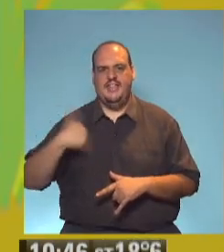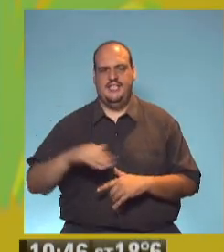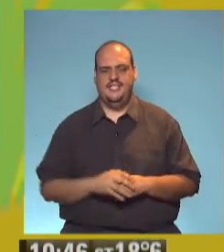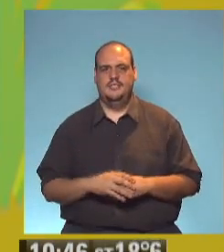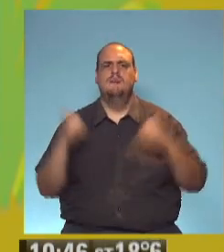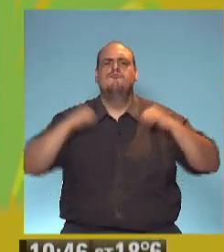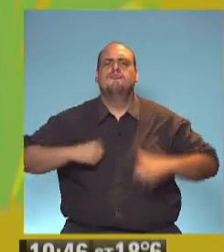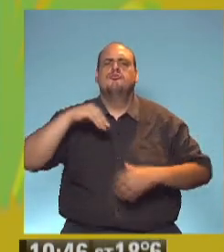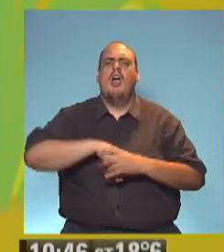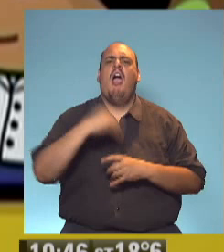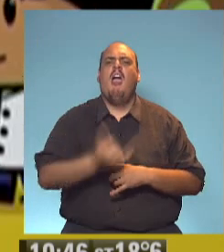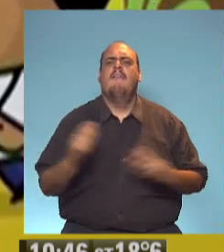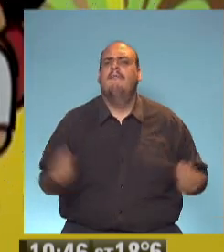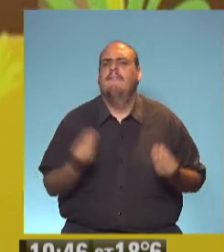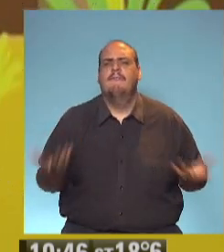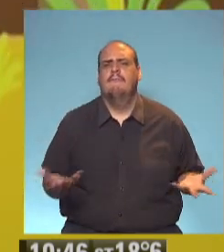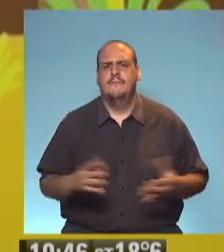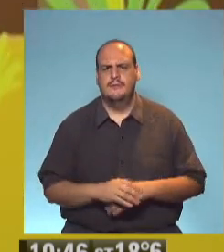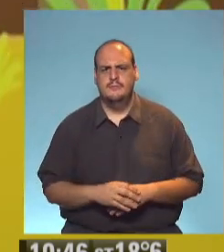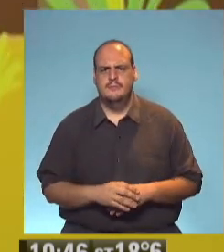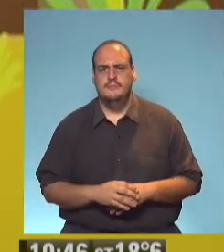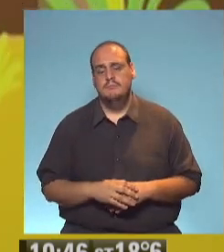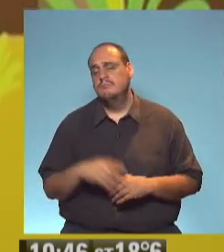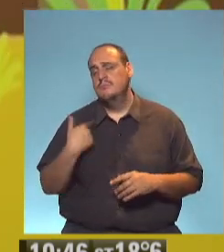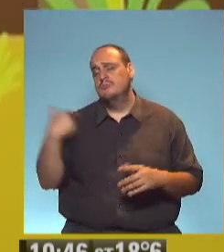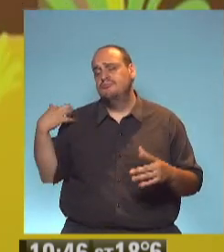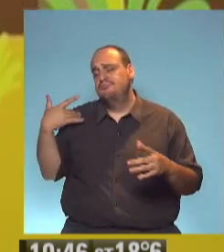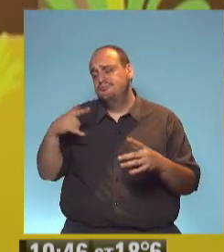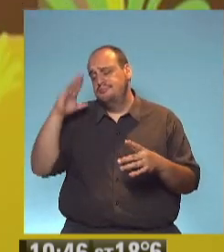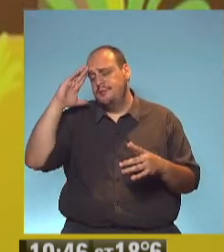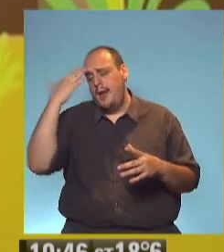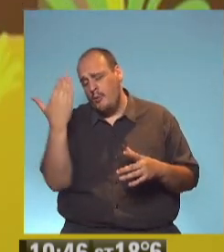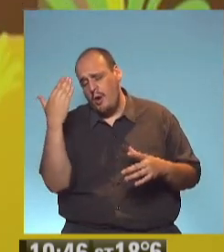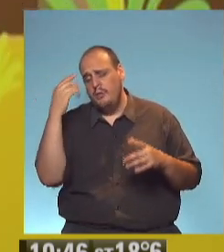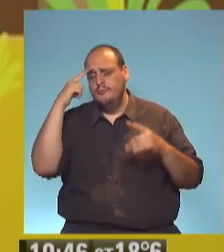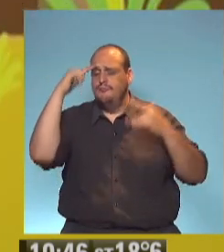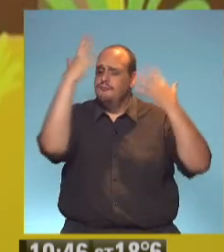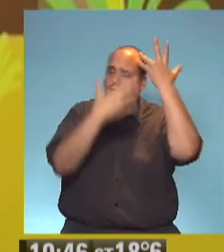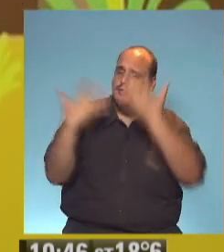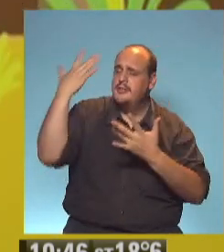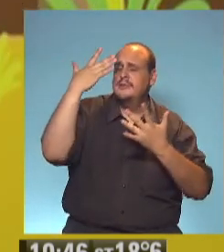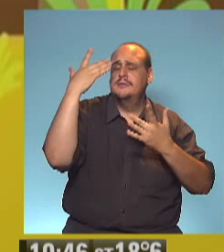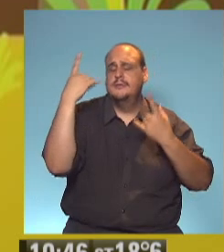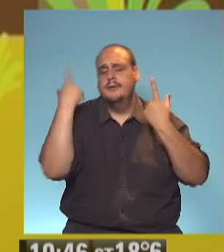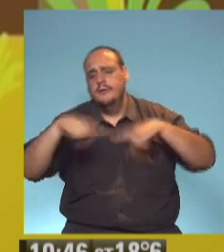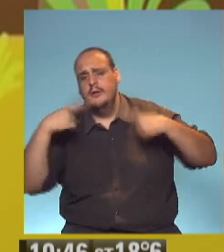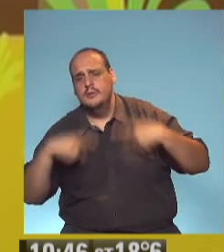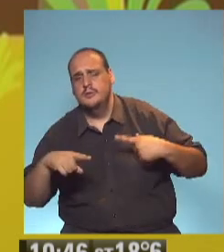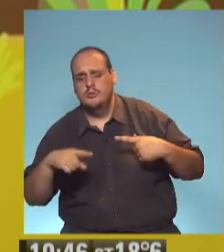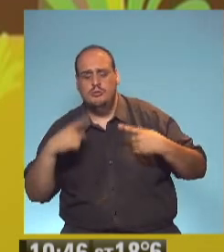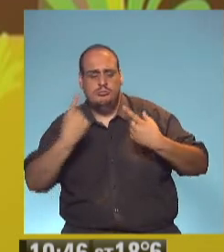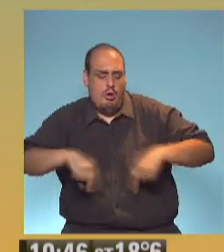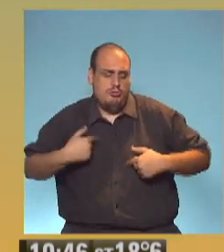en su mochila, Luis Alberto Spinetta? Recuerdos, fantasías, melodías, todo lo que necesito para